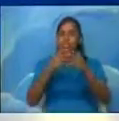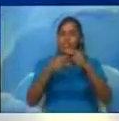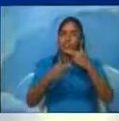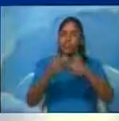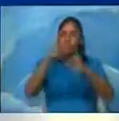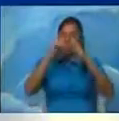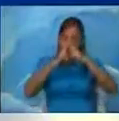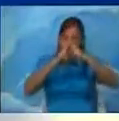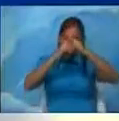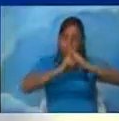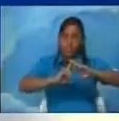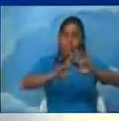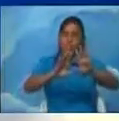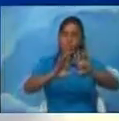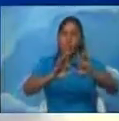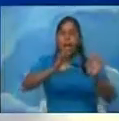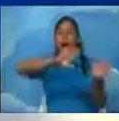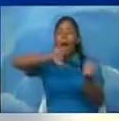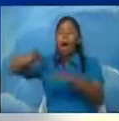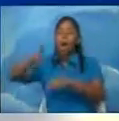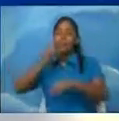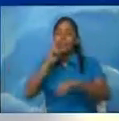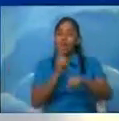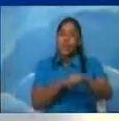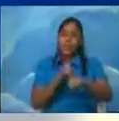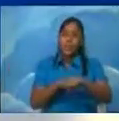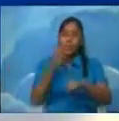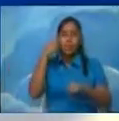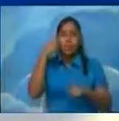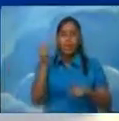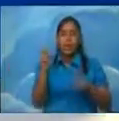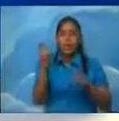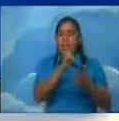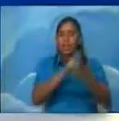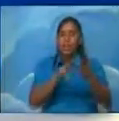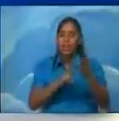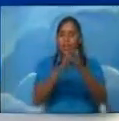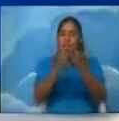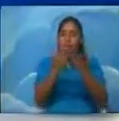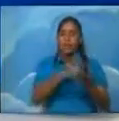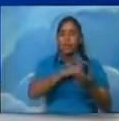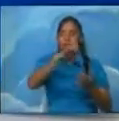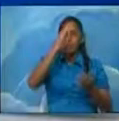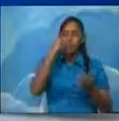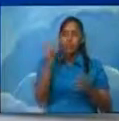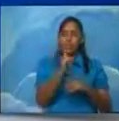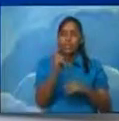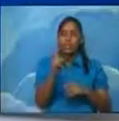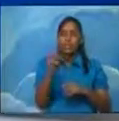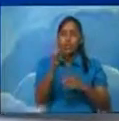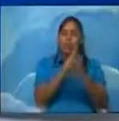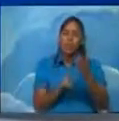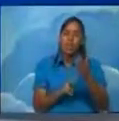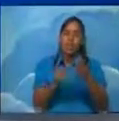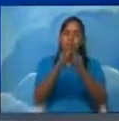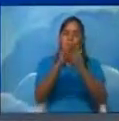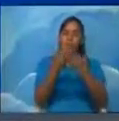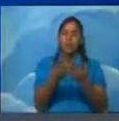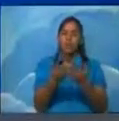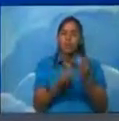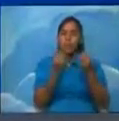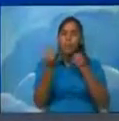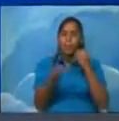reverentemente. Aparte un tiempo para leer la palabra de Dios, y no lea la palabra de Dios